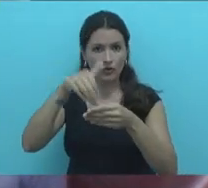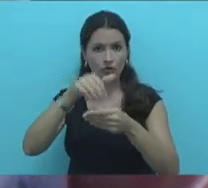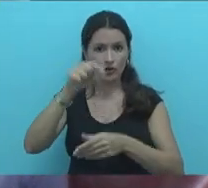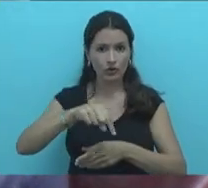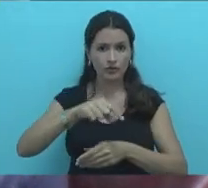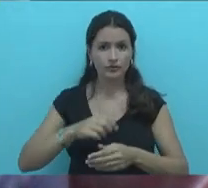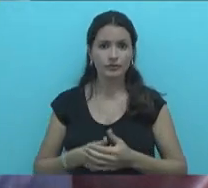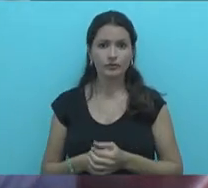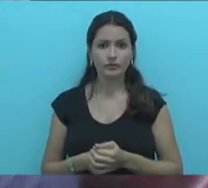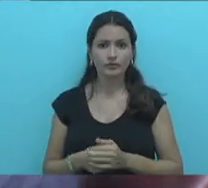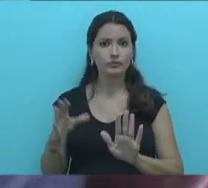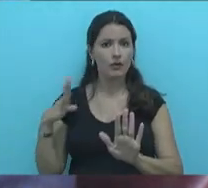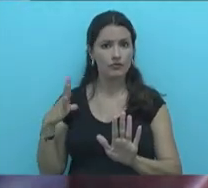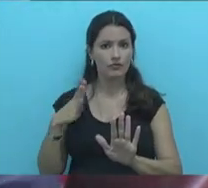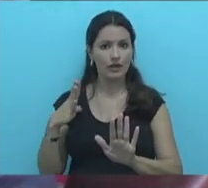al 64. ¿Verdad?